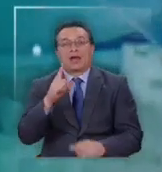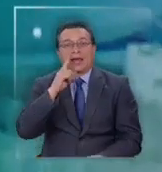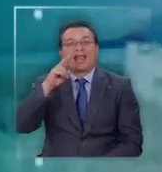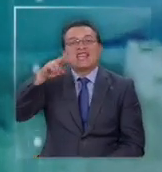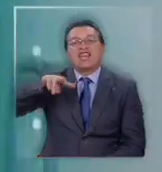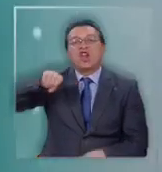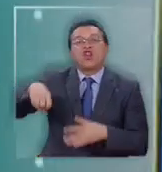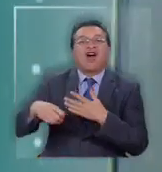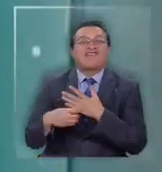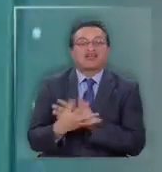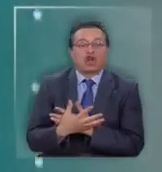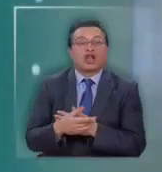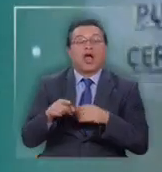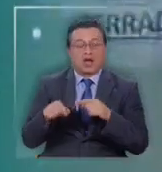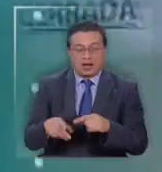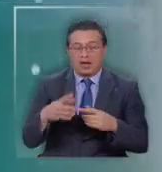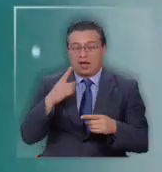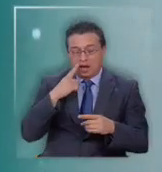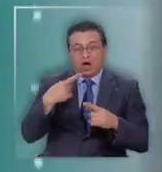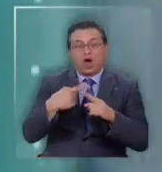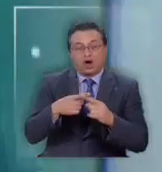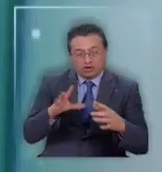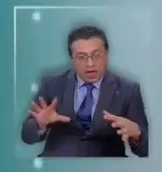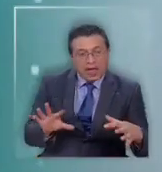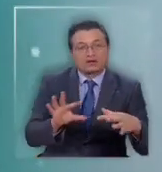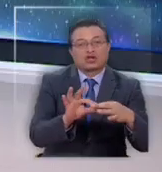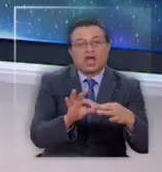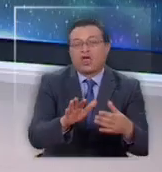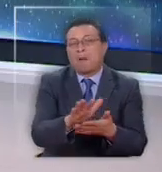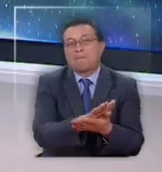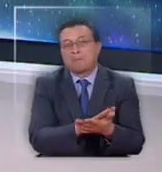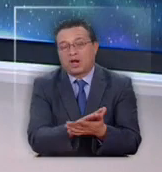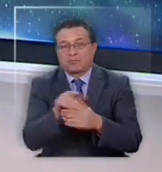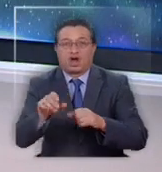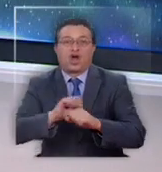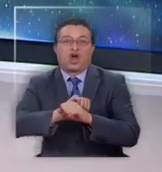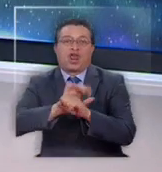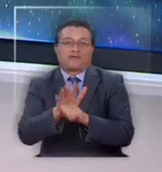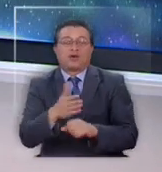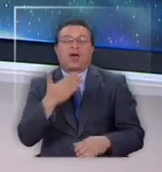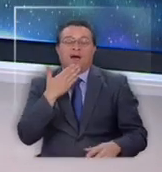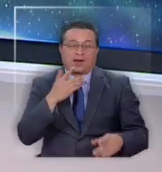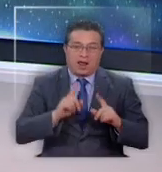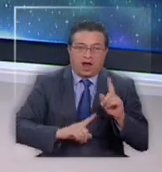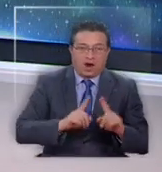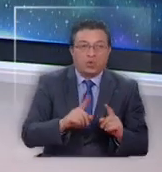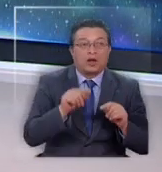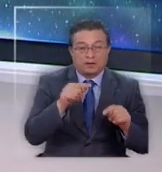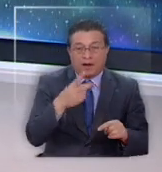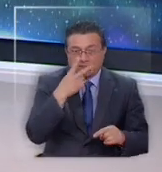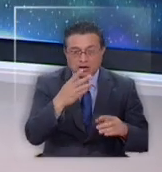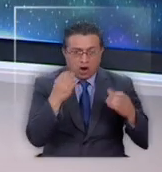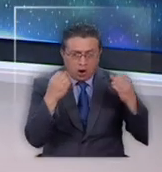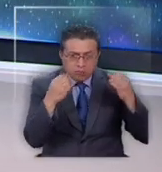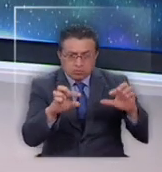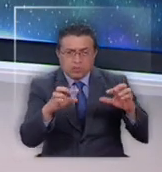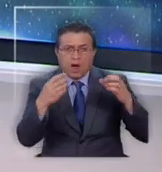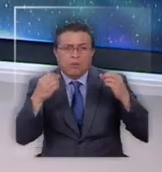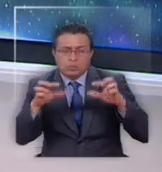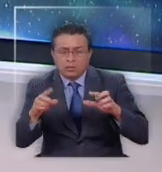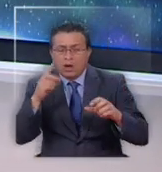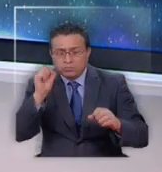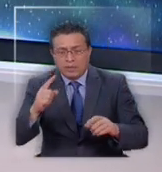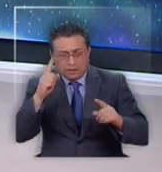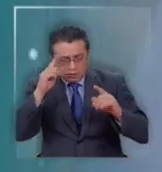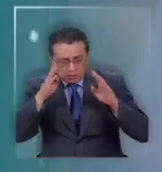hemos hecho retos de innovación asociados por ejemplo a esta pandemia entonces estamos mirando las oportunidades en las cuales nosotros podemos